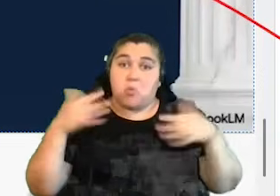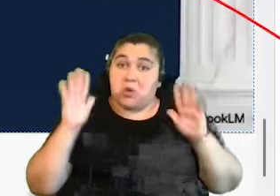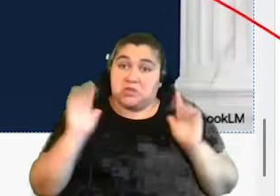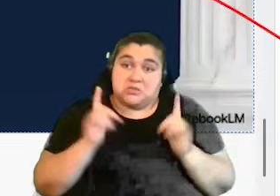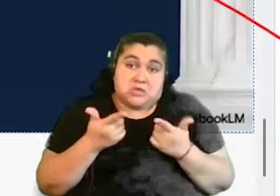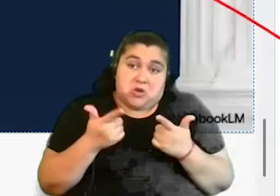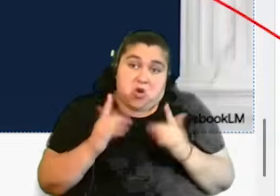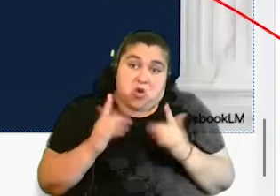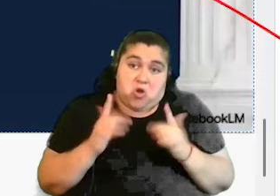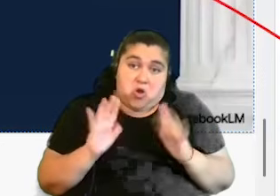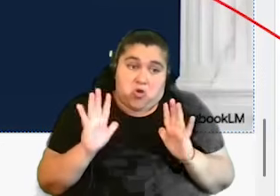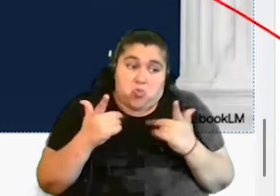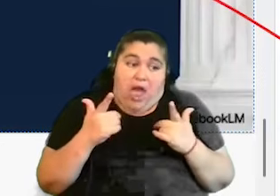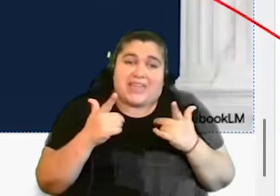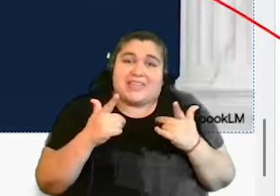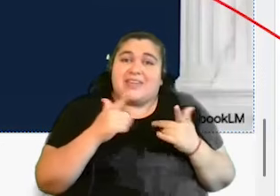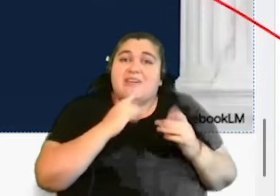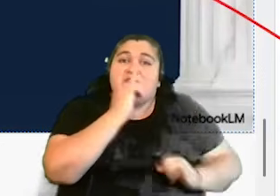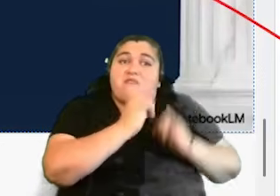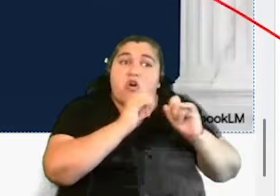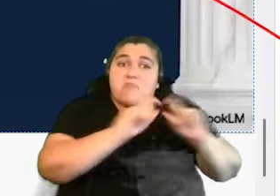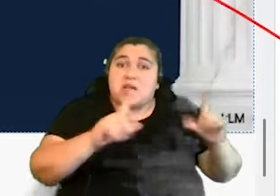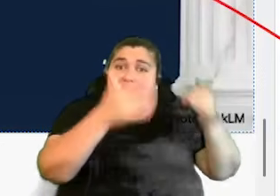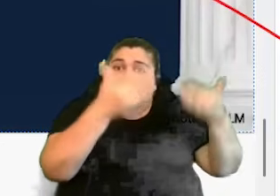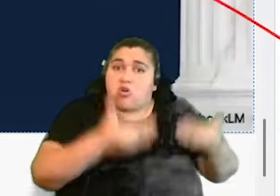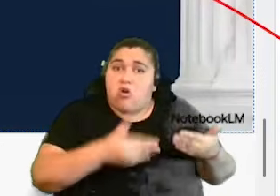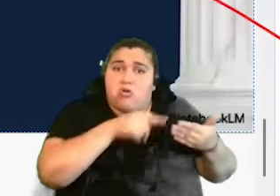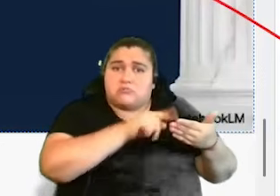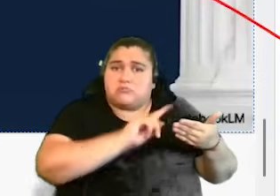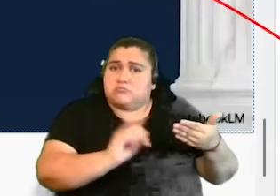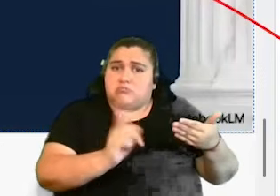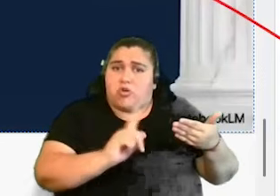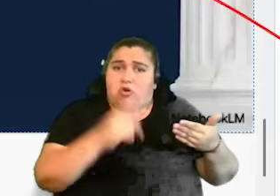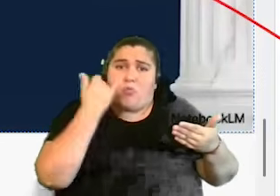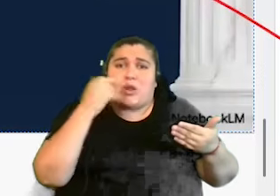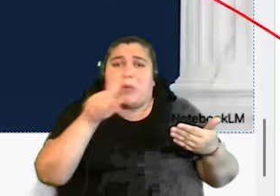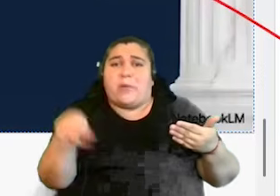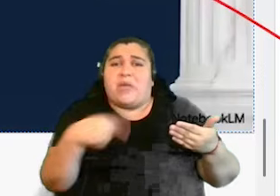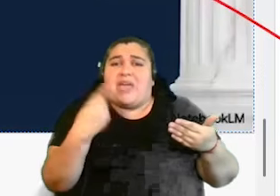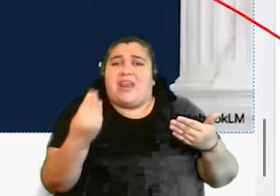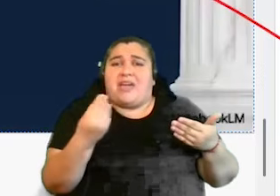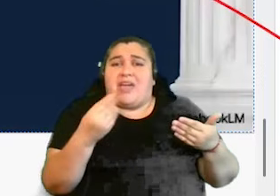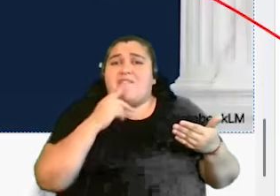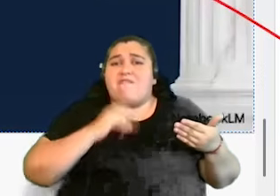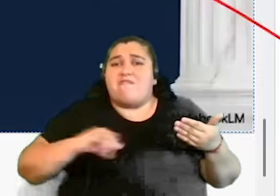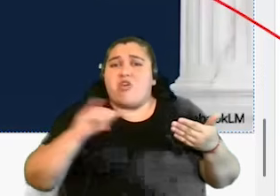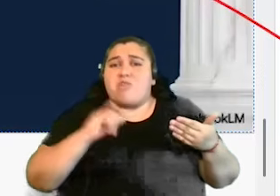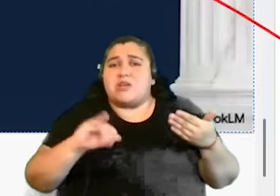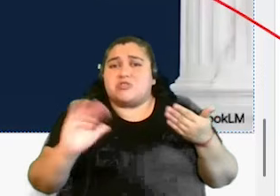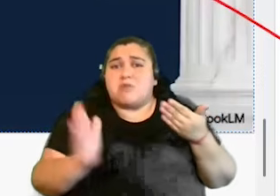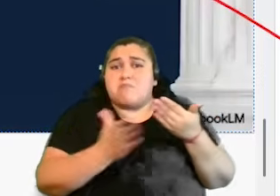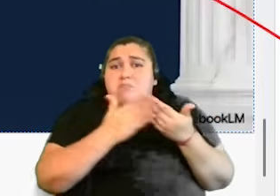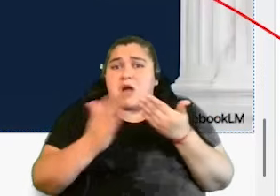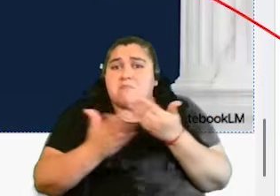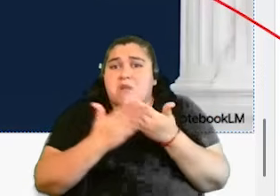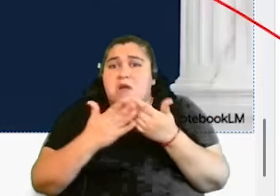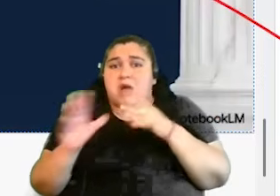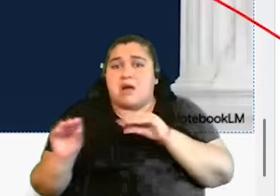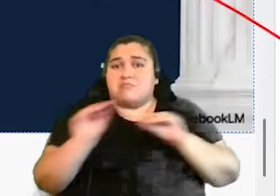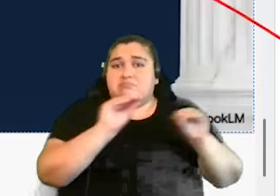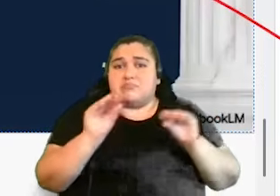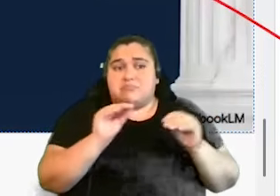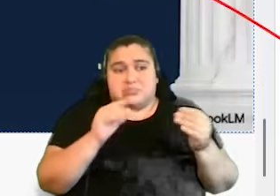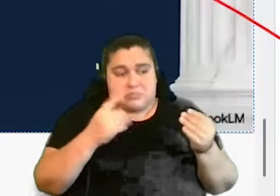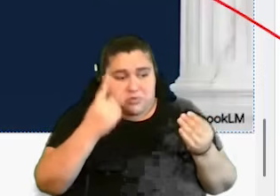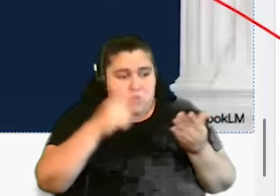de datos porque tal vez surgen de documentación de respaldo. Hay excepciones a la emisión de normas de facturación que no están. Hace unos días también